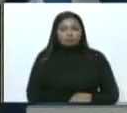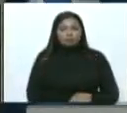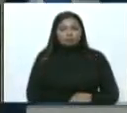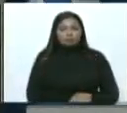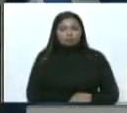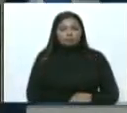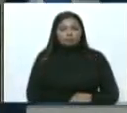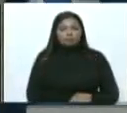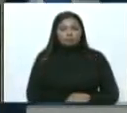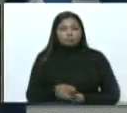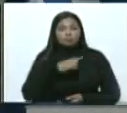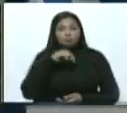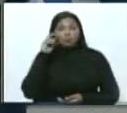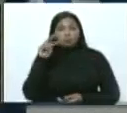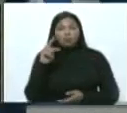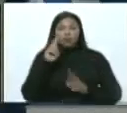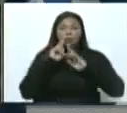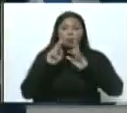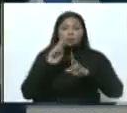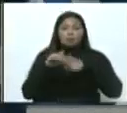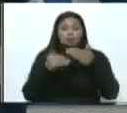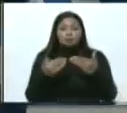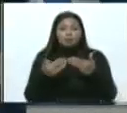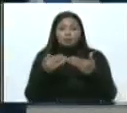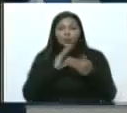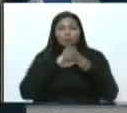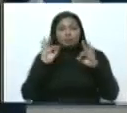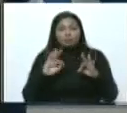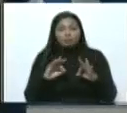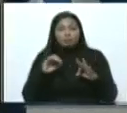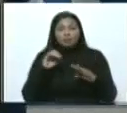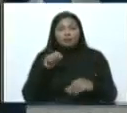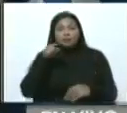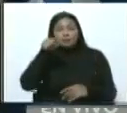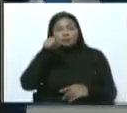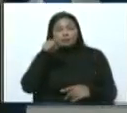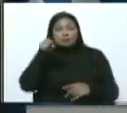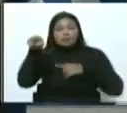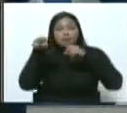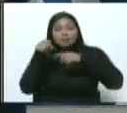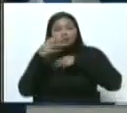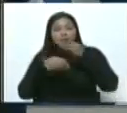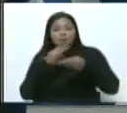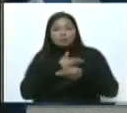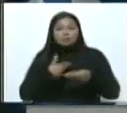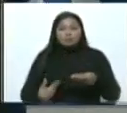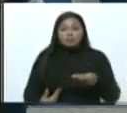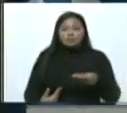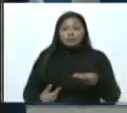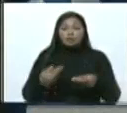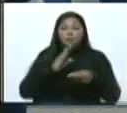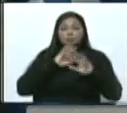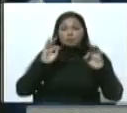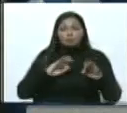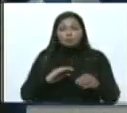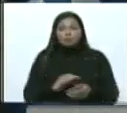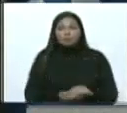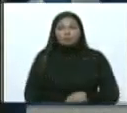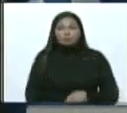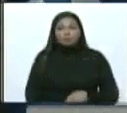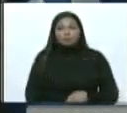y que hemos visto resultados a partir de ese señalamiento que el ciudadano presidente da sobre las mafias